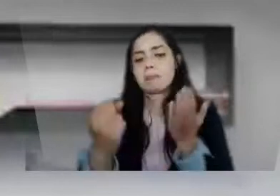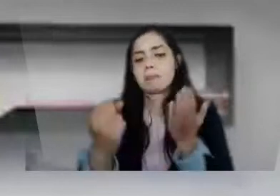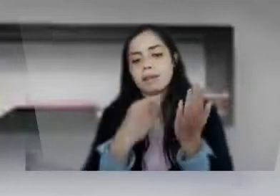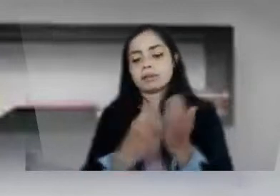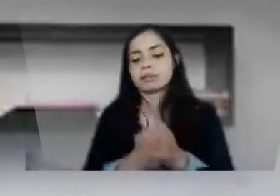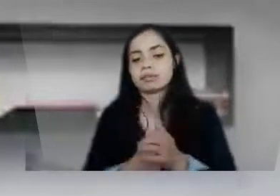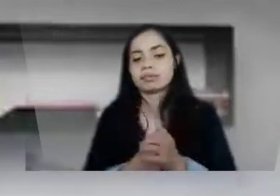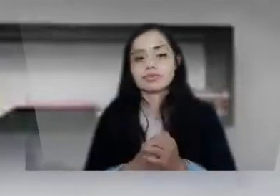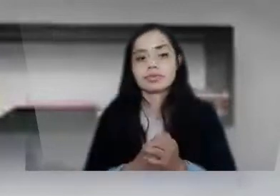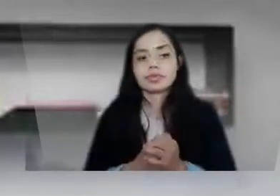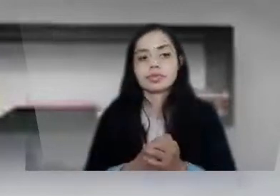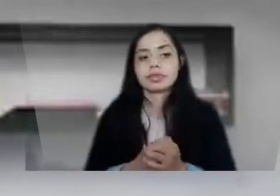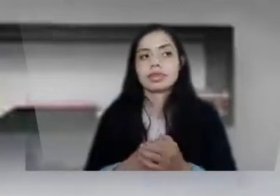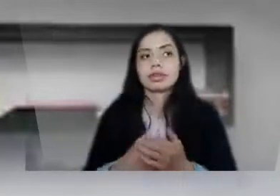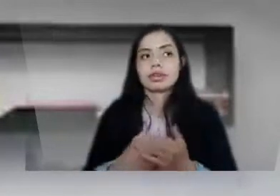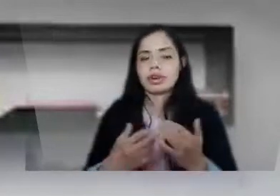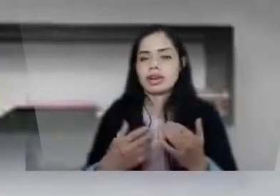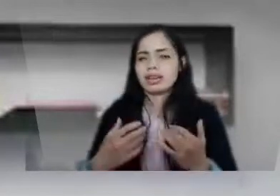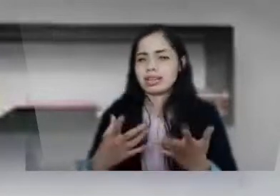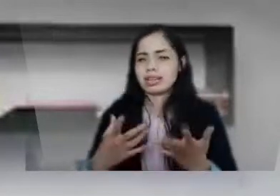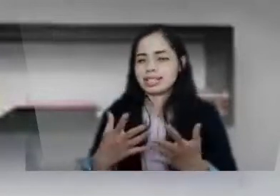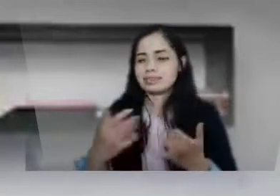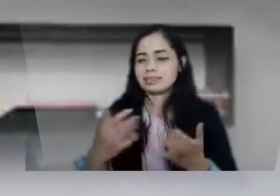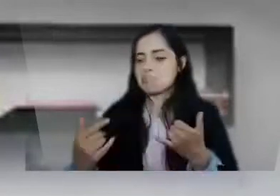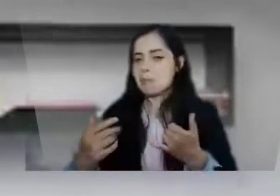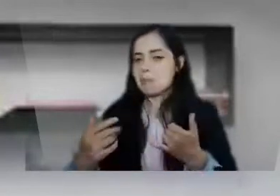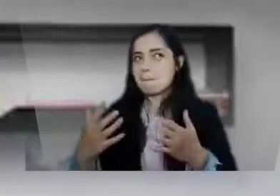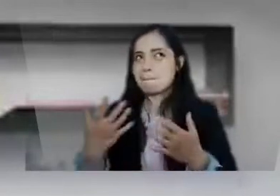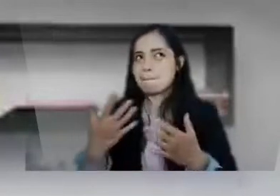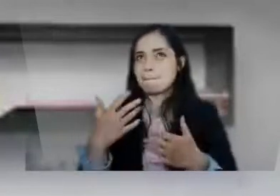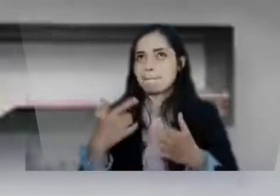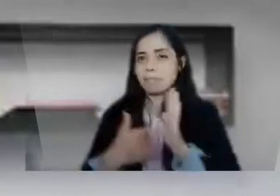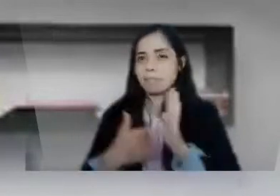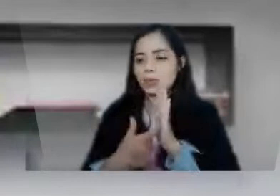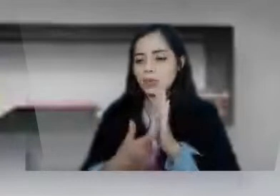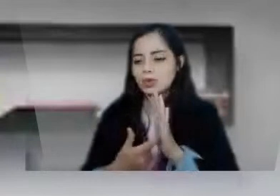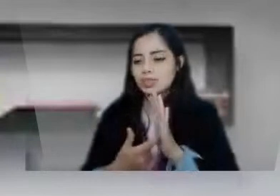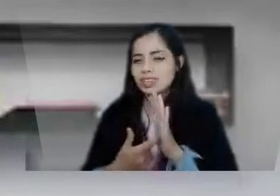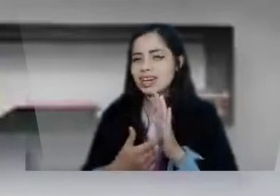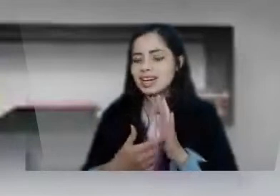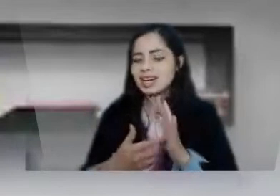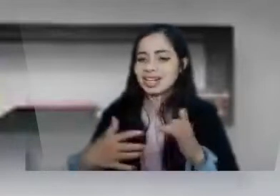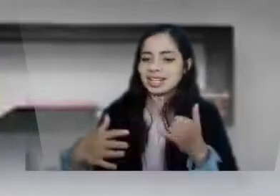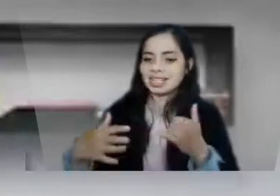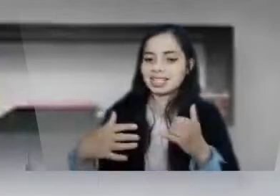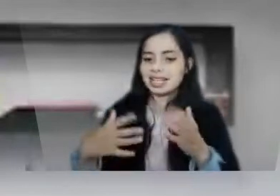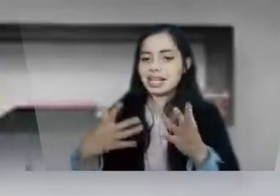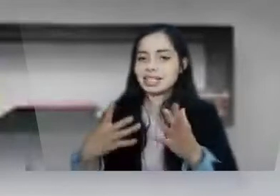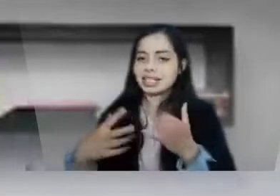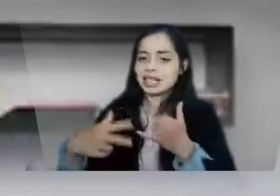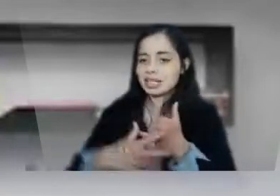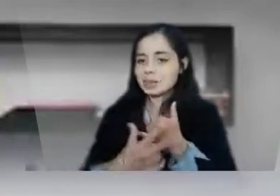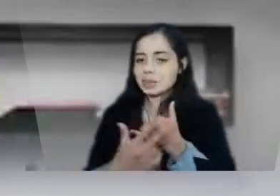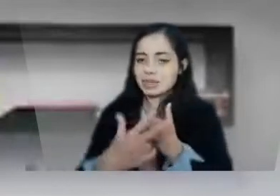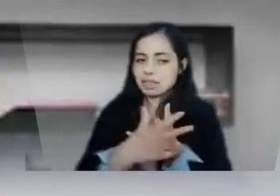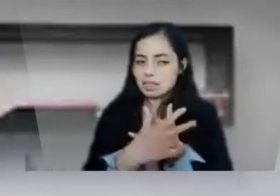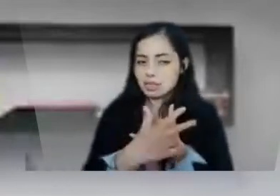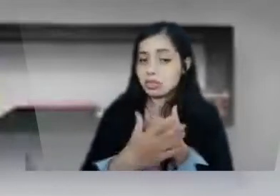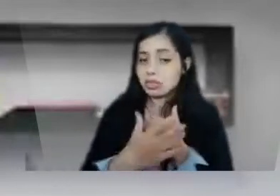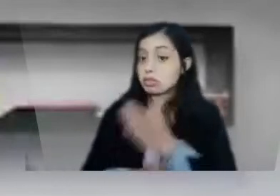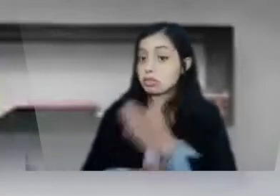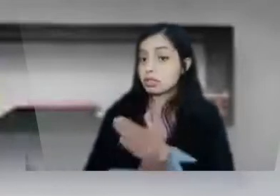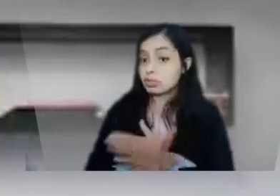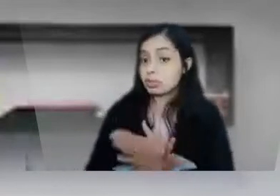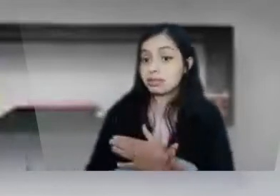más seguida teniendo en cuenta que el cambio climático ha acelerado la transformación de los ecosistemas. Quisiera